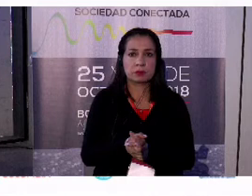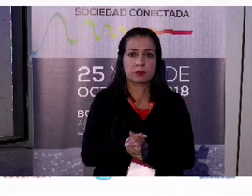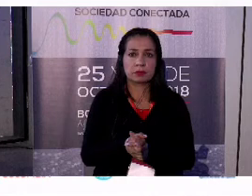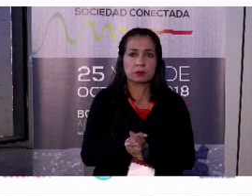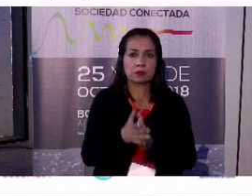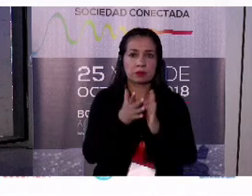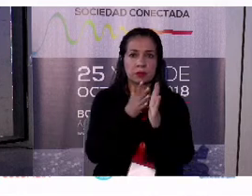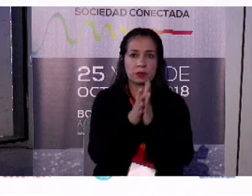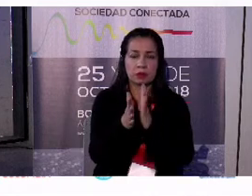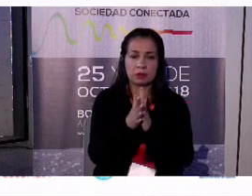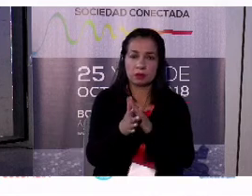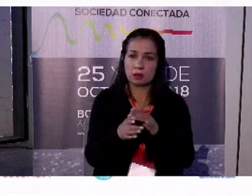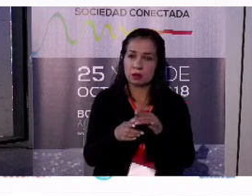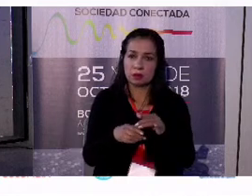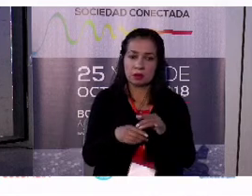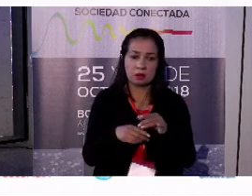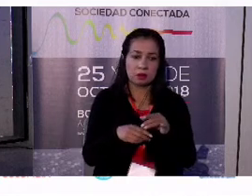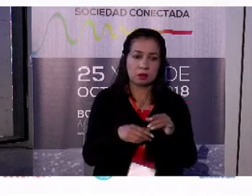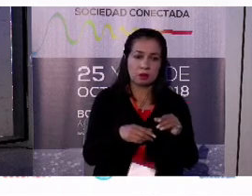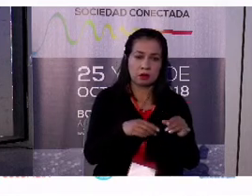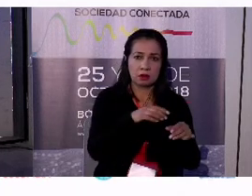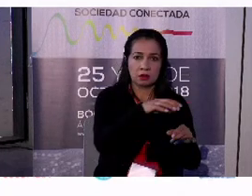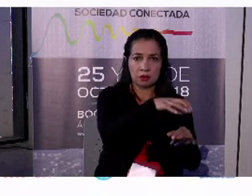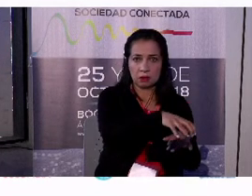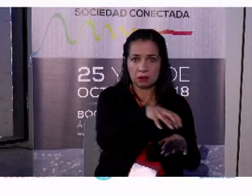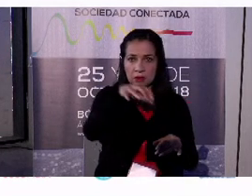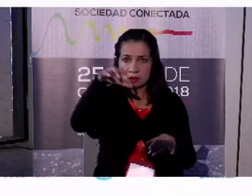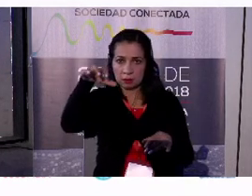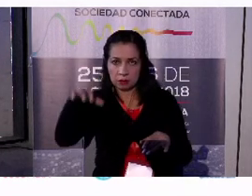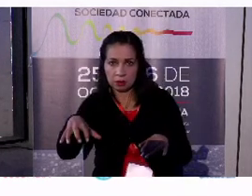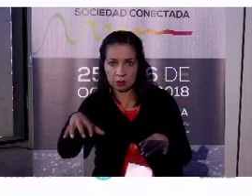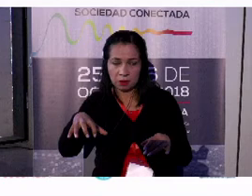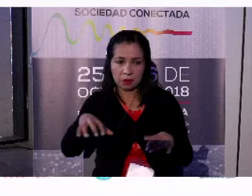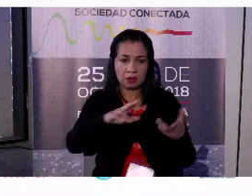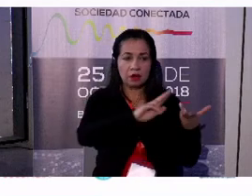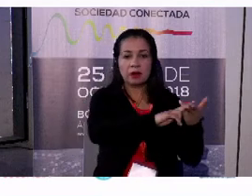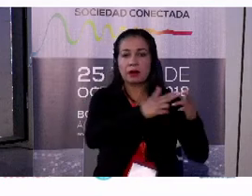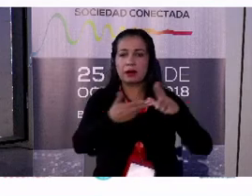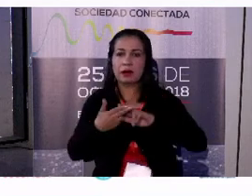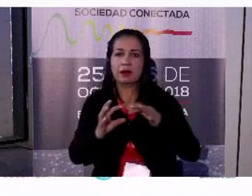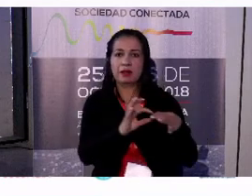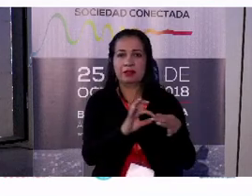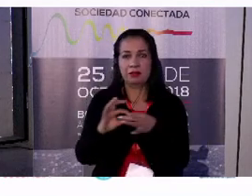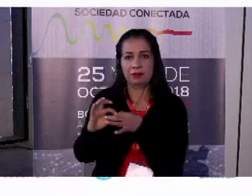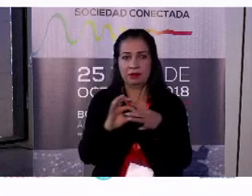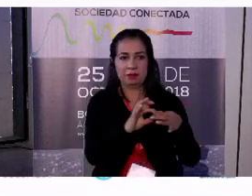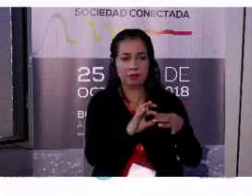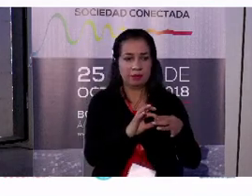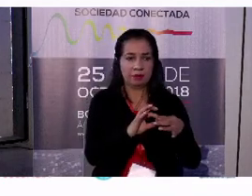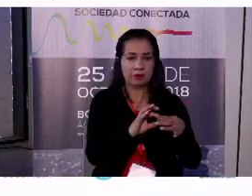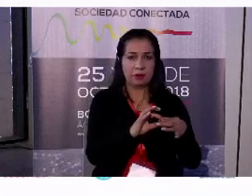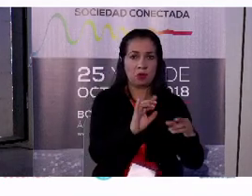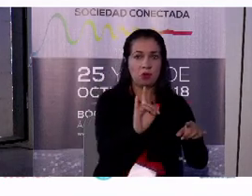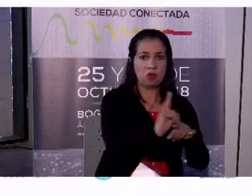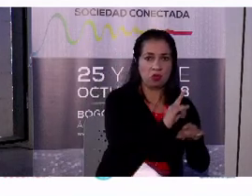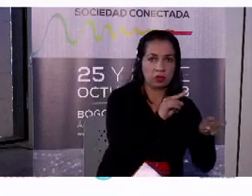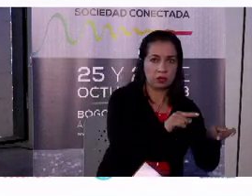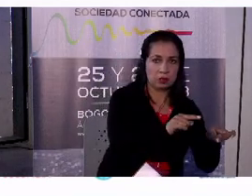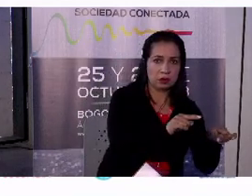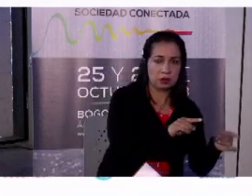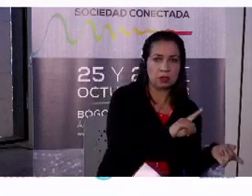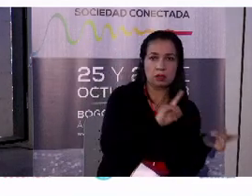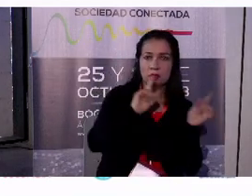dice que están correlacionados porque en un paso la estación está aquí o el usuario y en el siguiente la